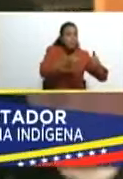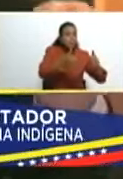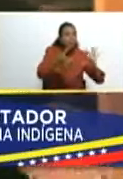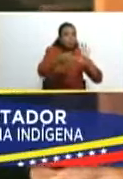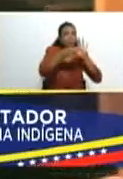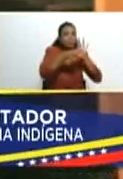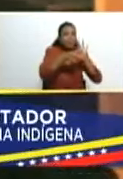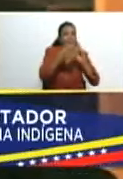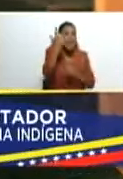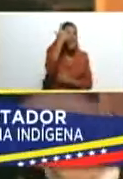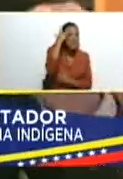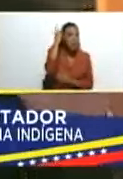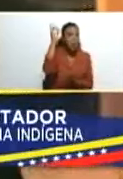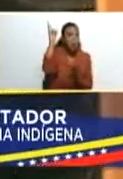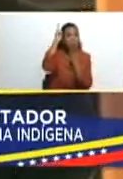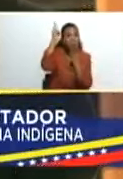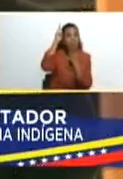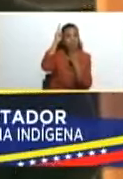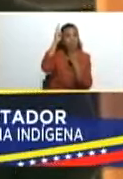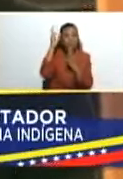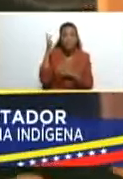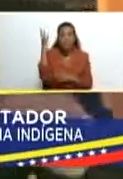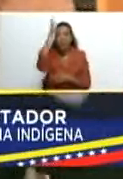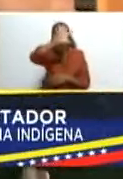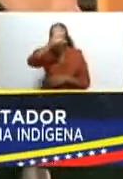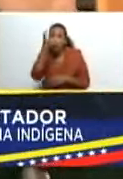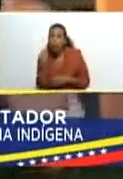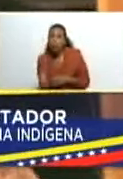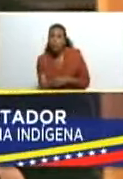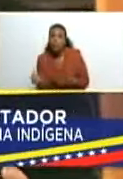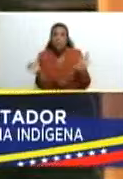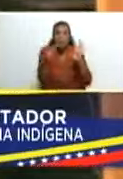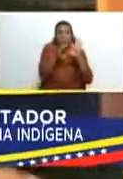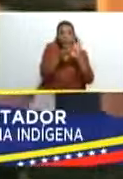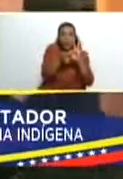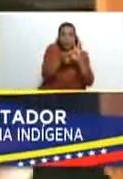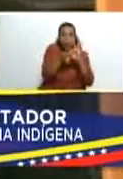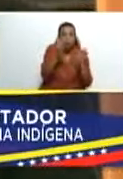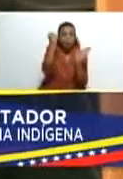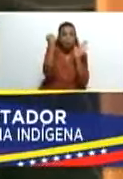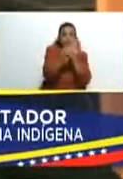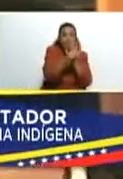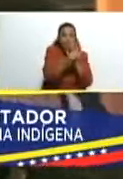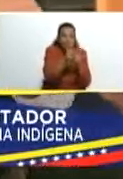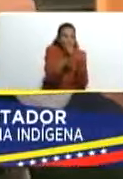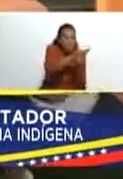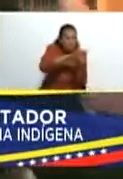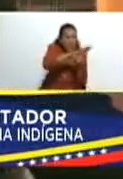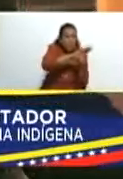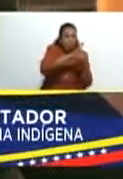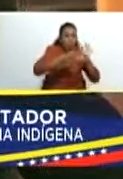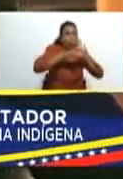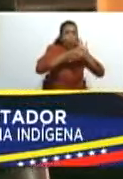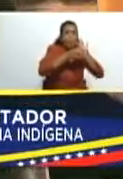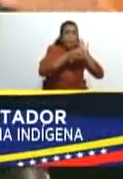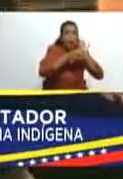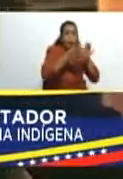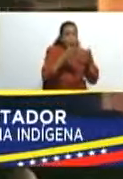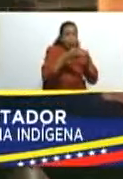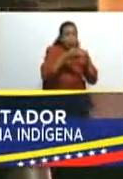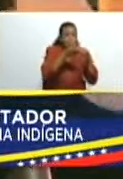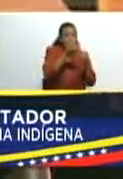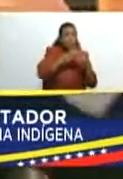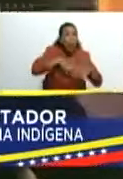hermandad indestructible e imperecedera de los pueblos afrodescendientes, de los pueblos originarios, con nuestra comunidad académica